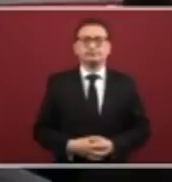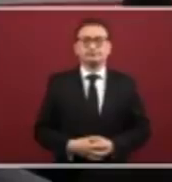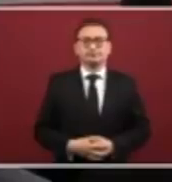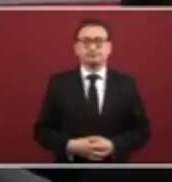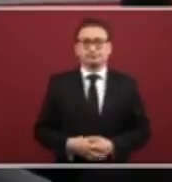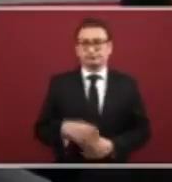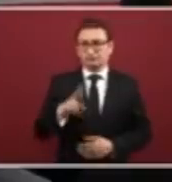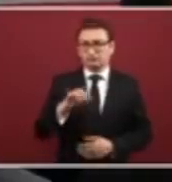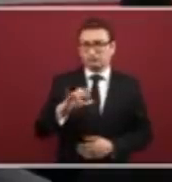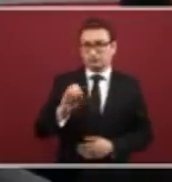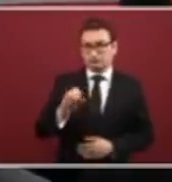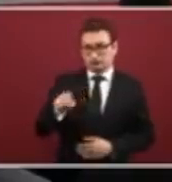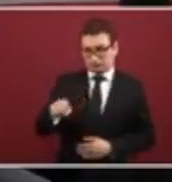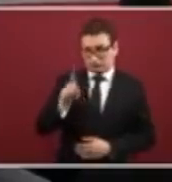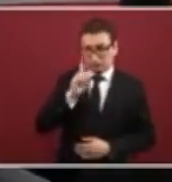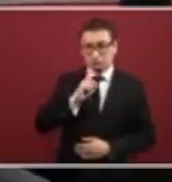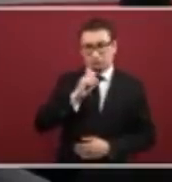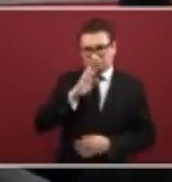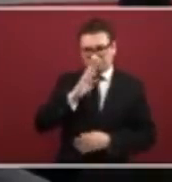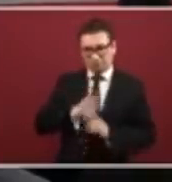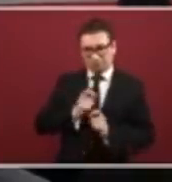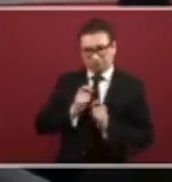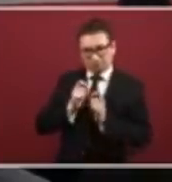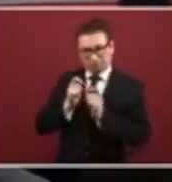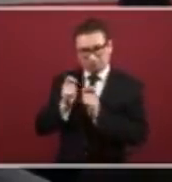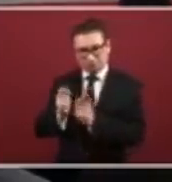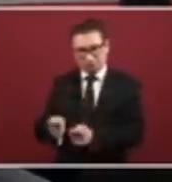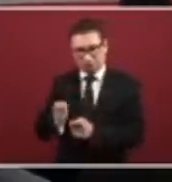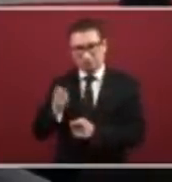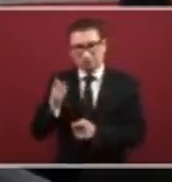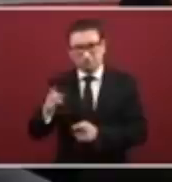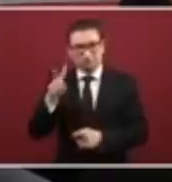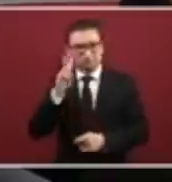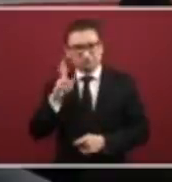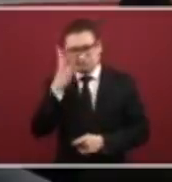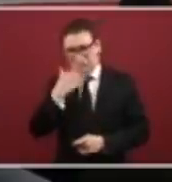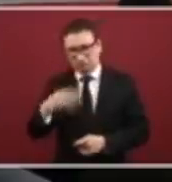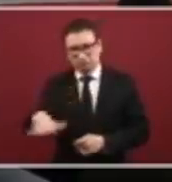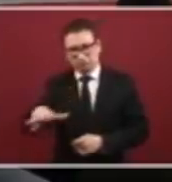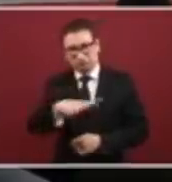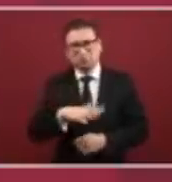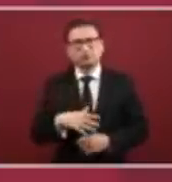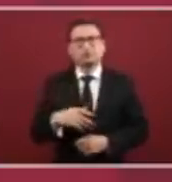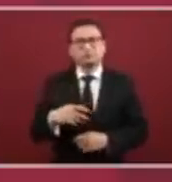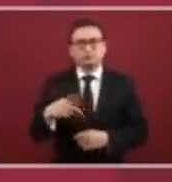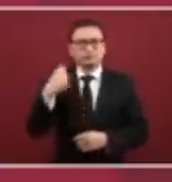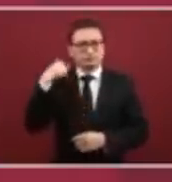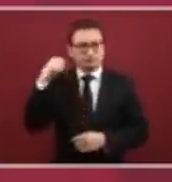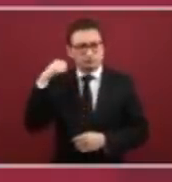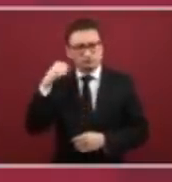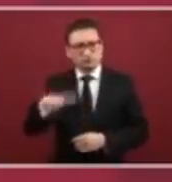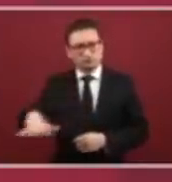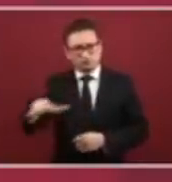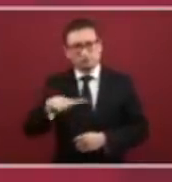Rocío va a estar despachando en Villahermosa. Pemex